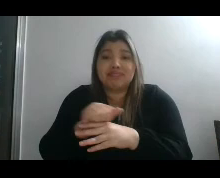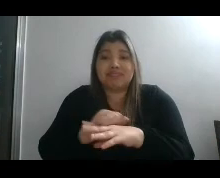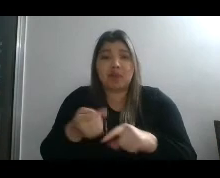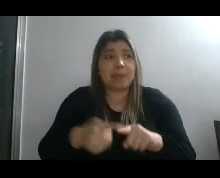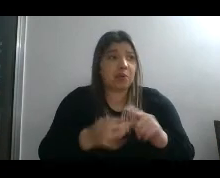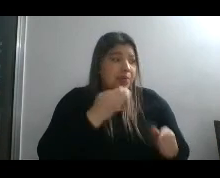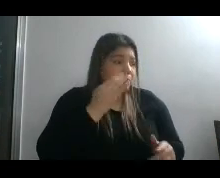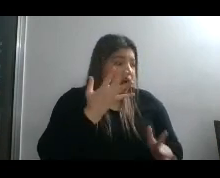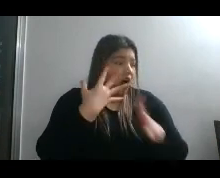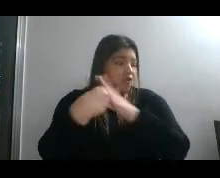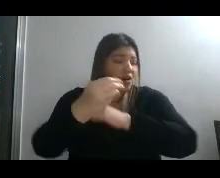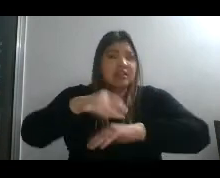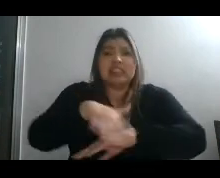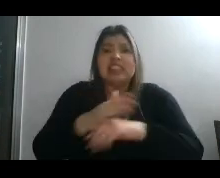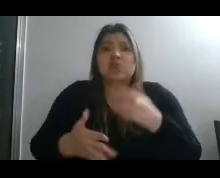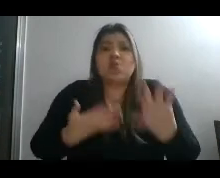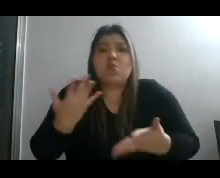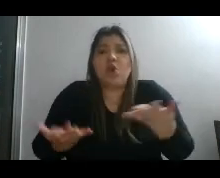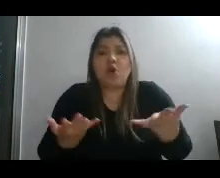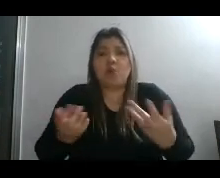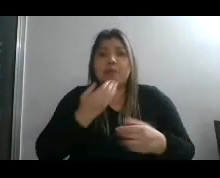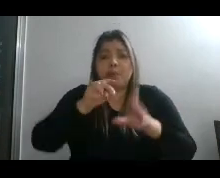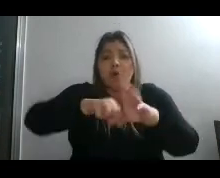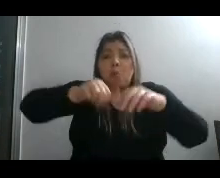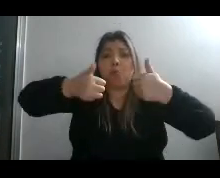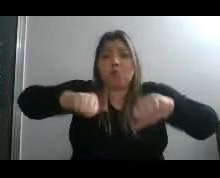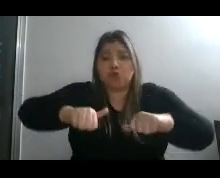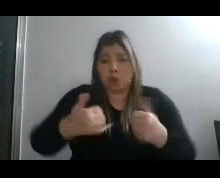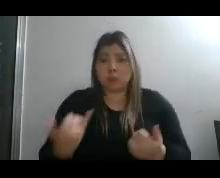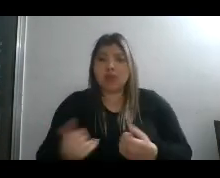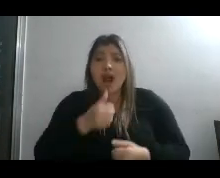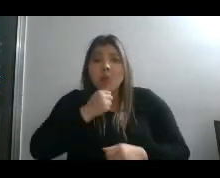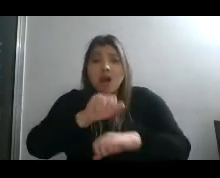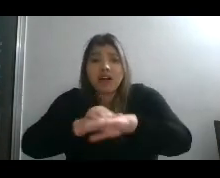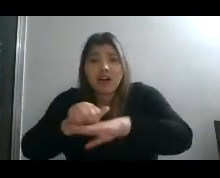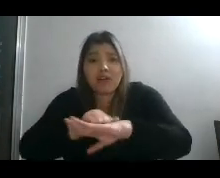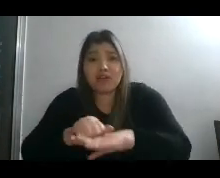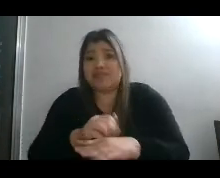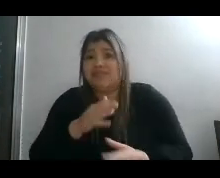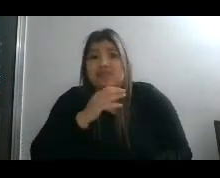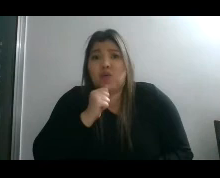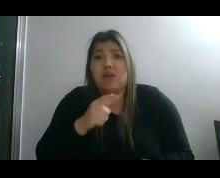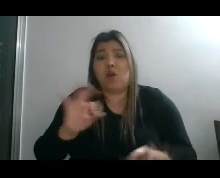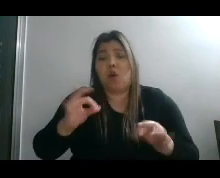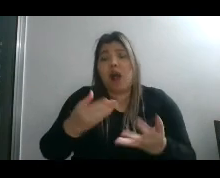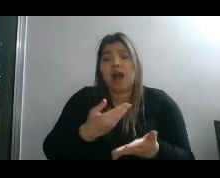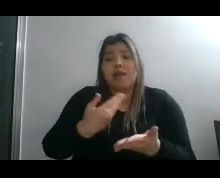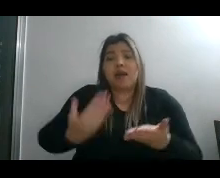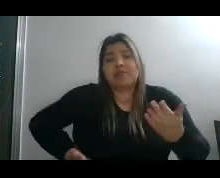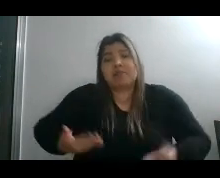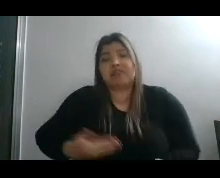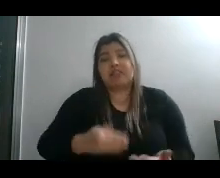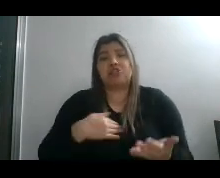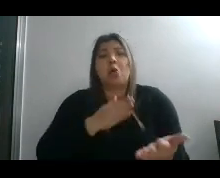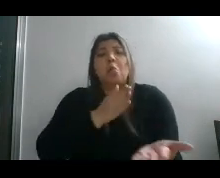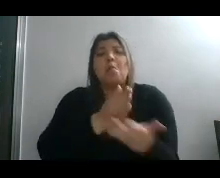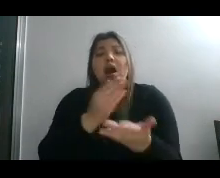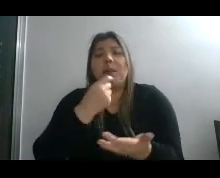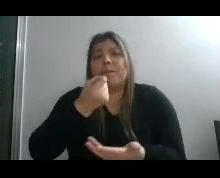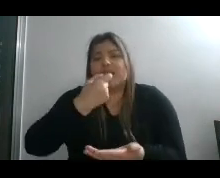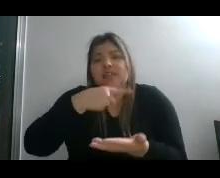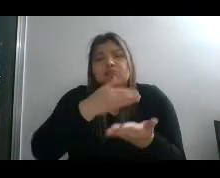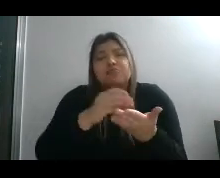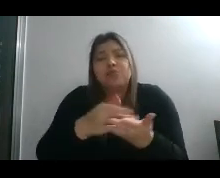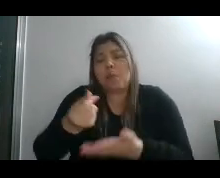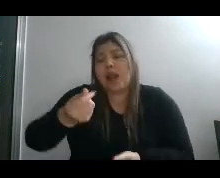agua y jabón. Por ejemplo, cuando te bajas del bus, cuando pagas en una farmacia, cuando vas